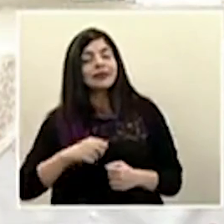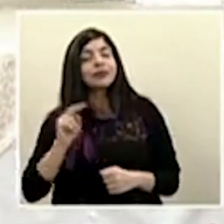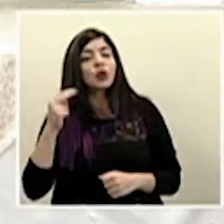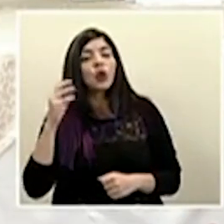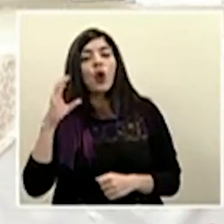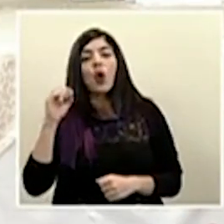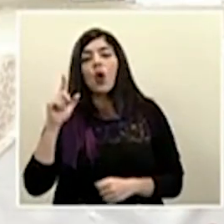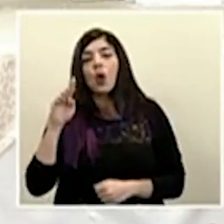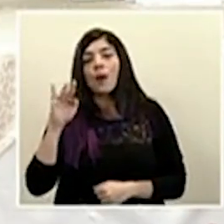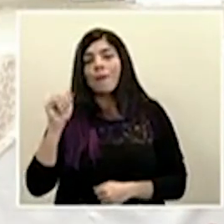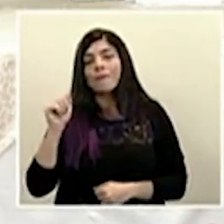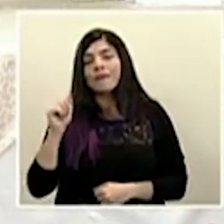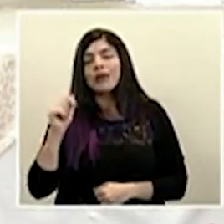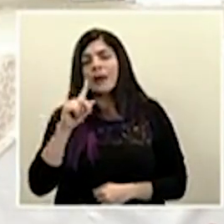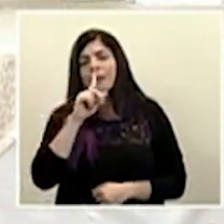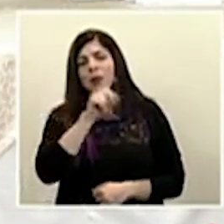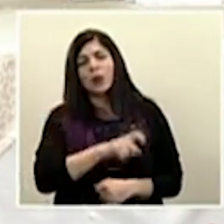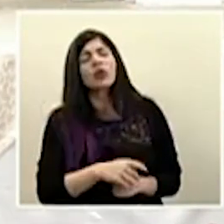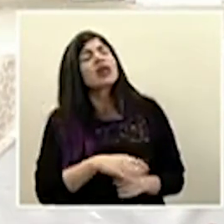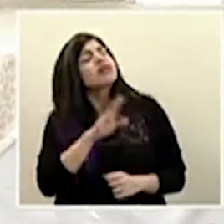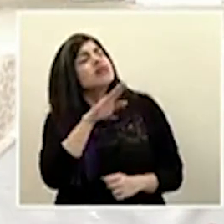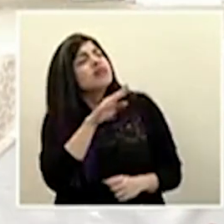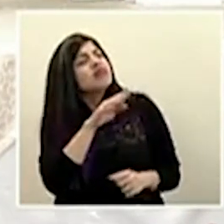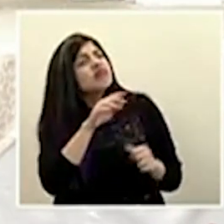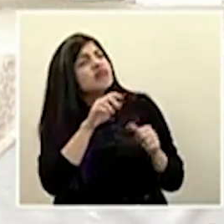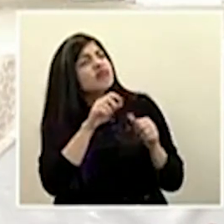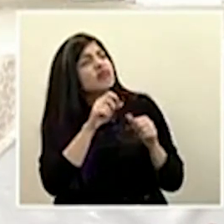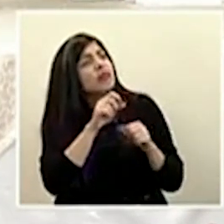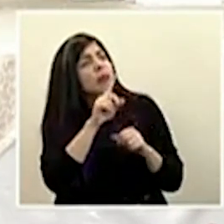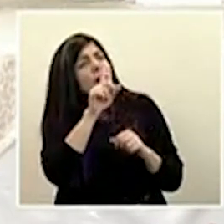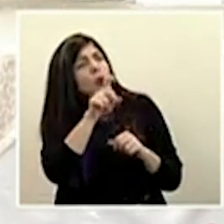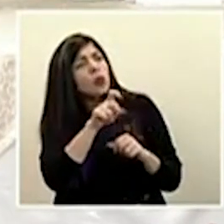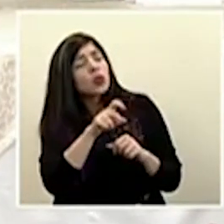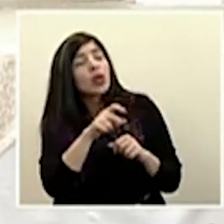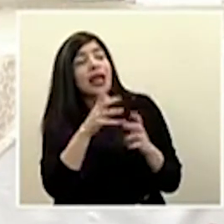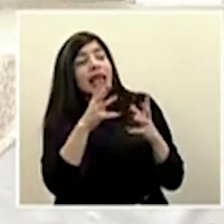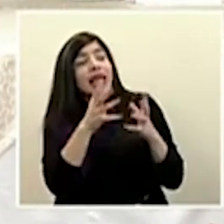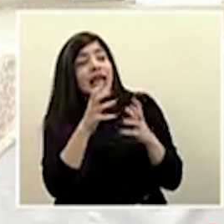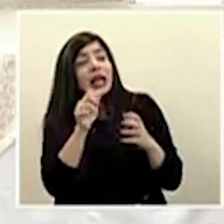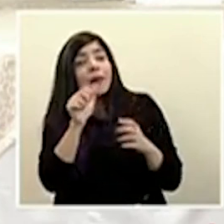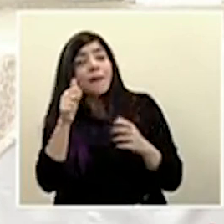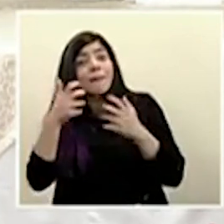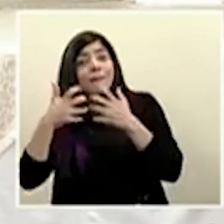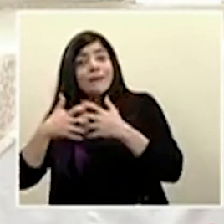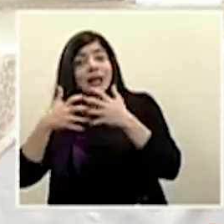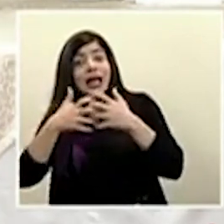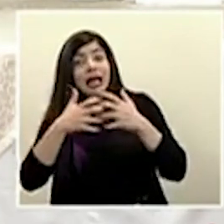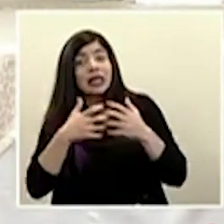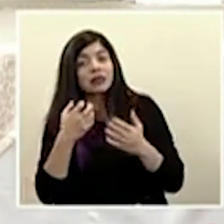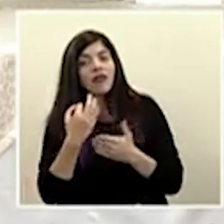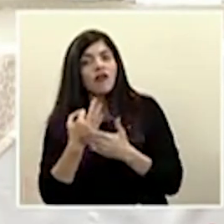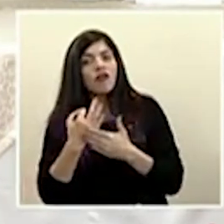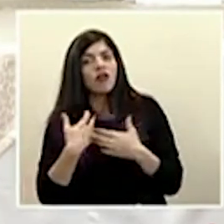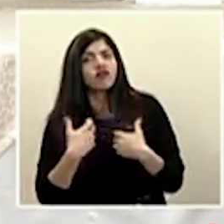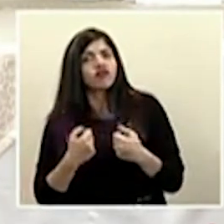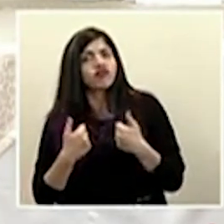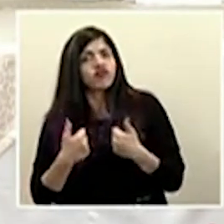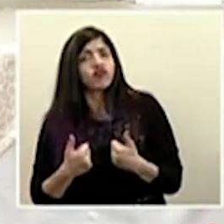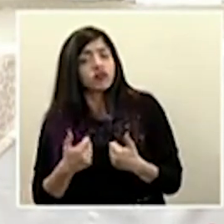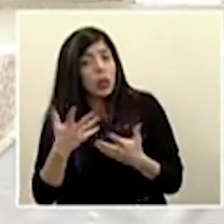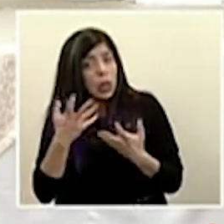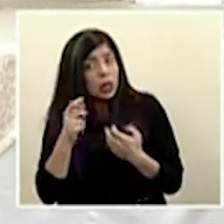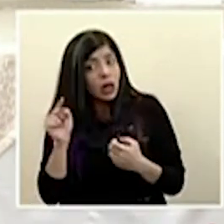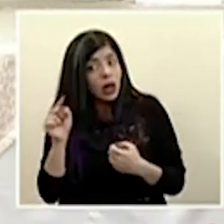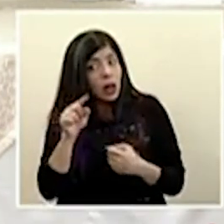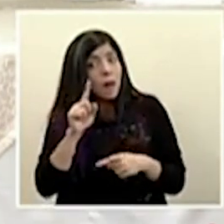Noticias Colombia nos consulta, ¿se mantiene la intención que empresas que mantienen buena salud financiera sean